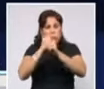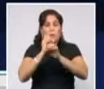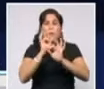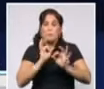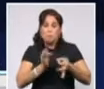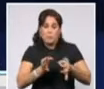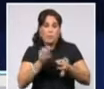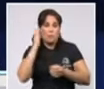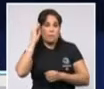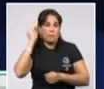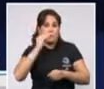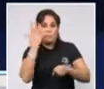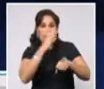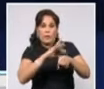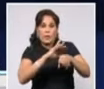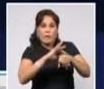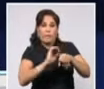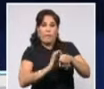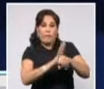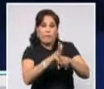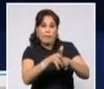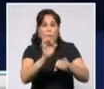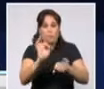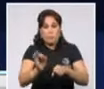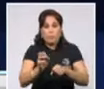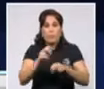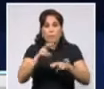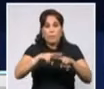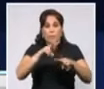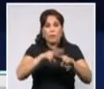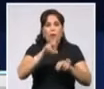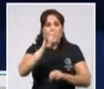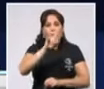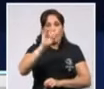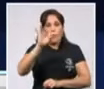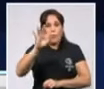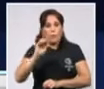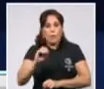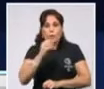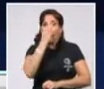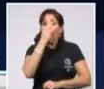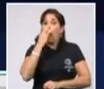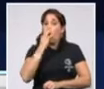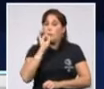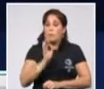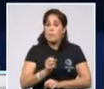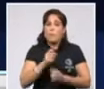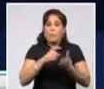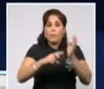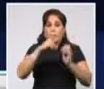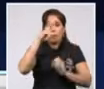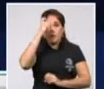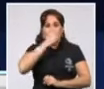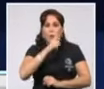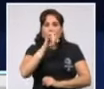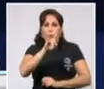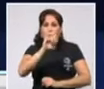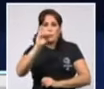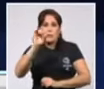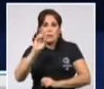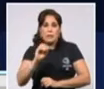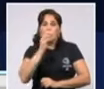Epidemiología y Microbiología de La Habana, 980, de Villa Clara,